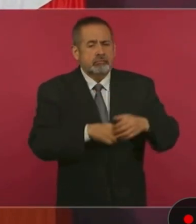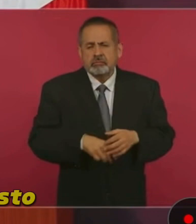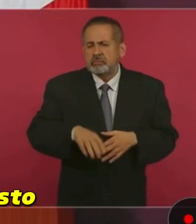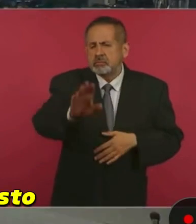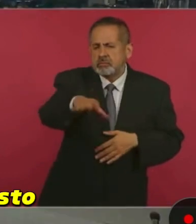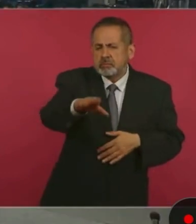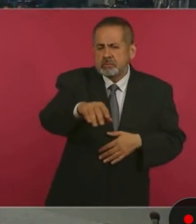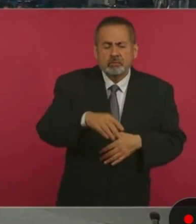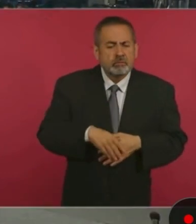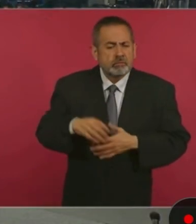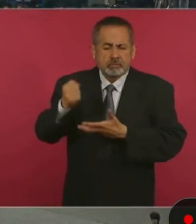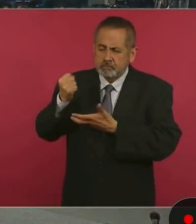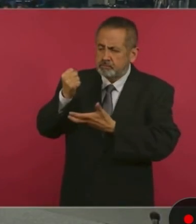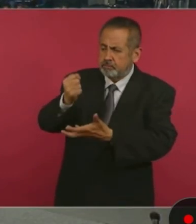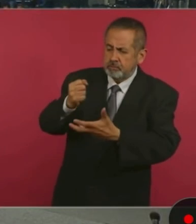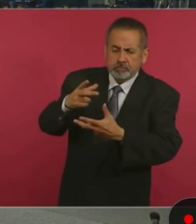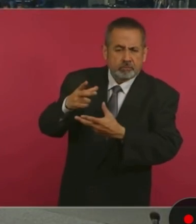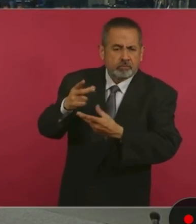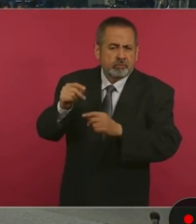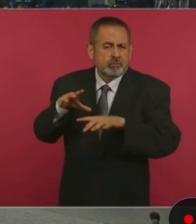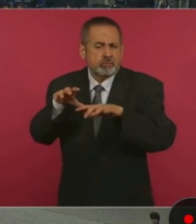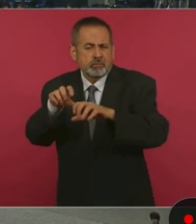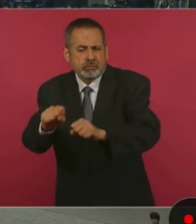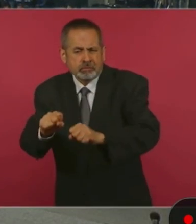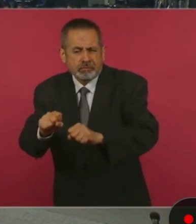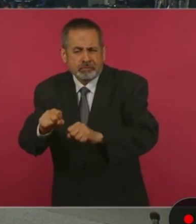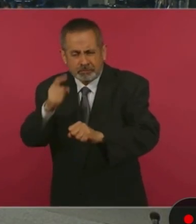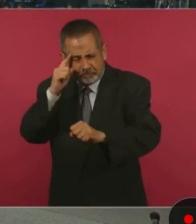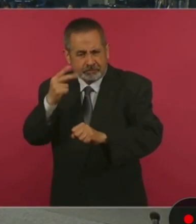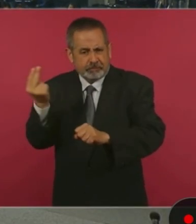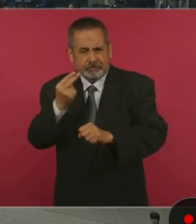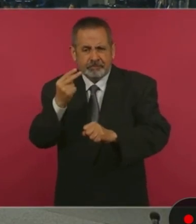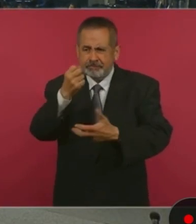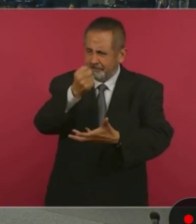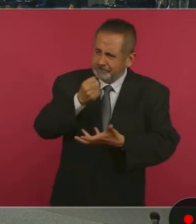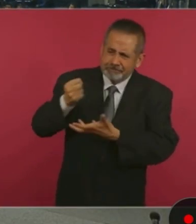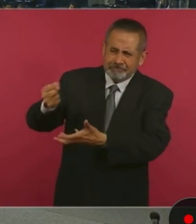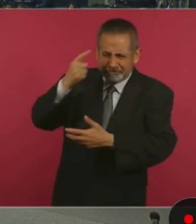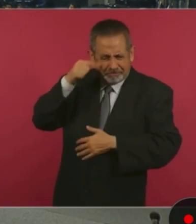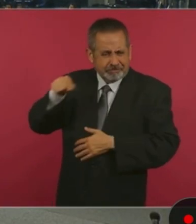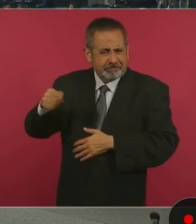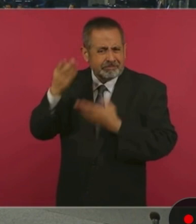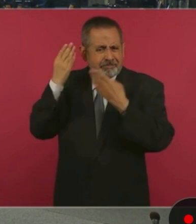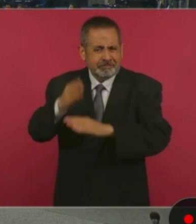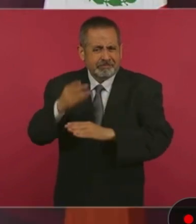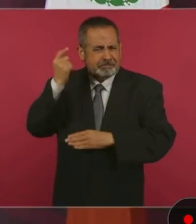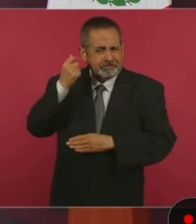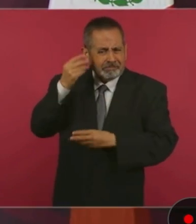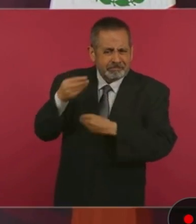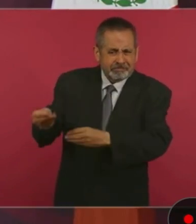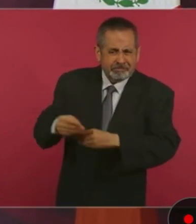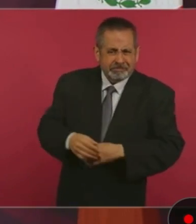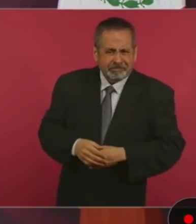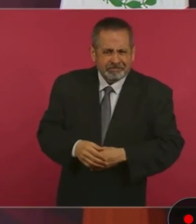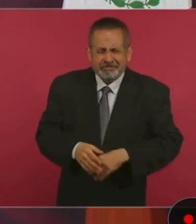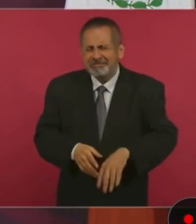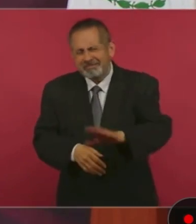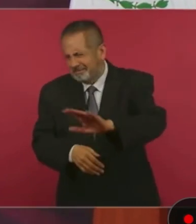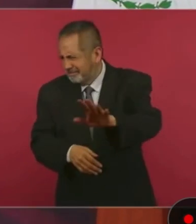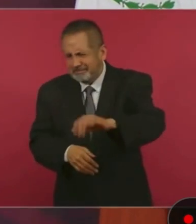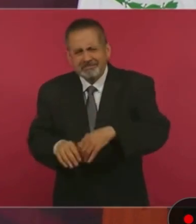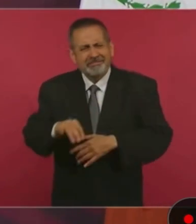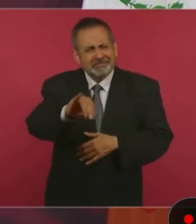alcanza con el presupuesto para el próximo año, se tendría que hacer el fideicomiso. No, sí alcanza el presupuesto